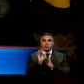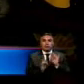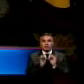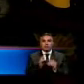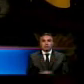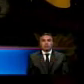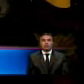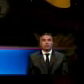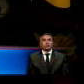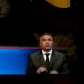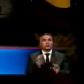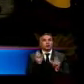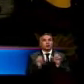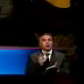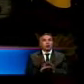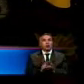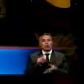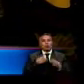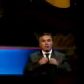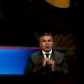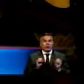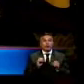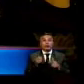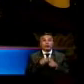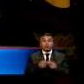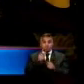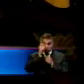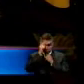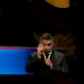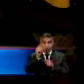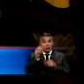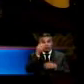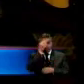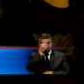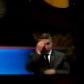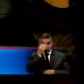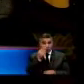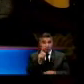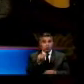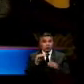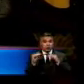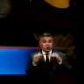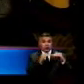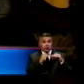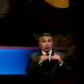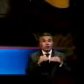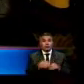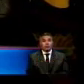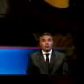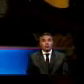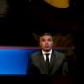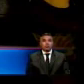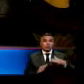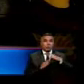democrática y civilizada. En homenaje a estos valores democráticos, republicanos,